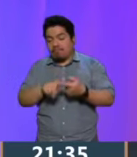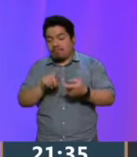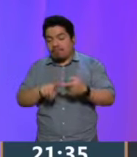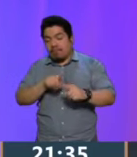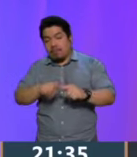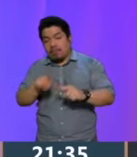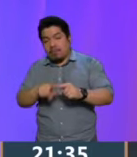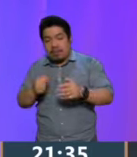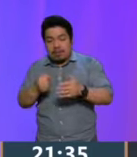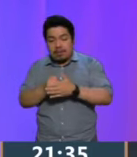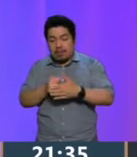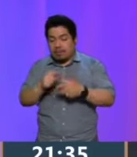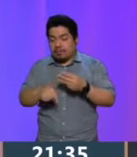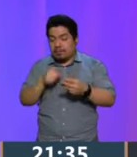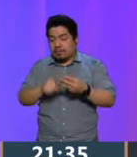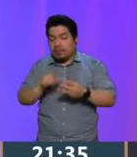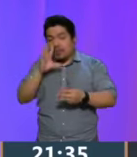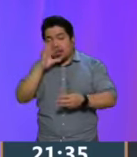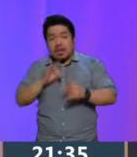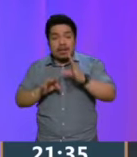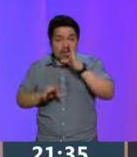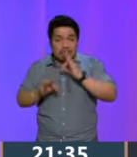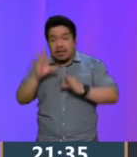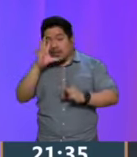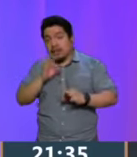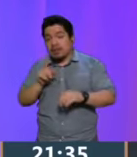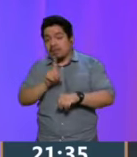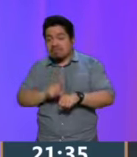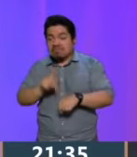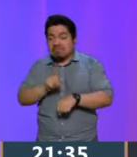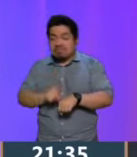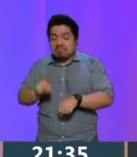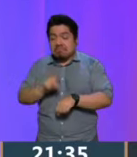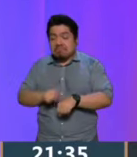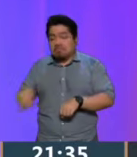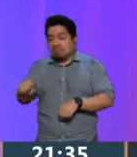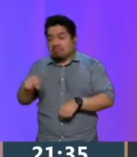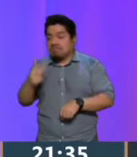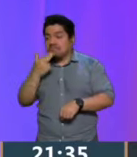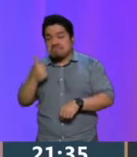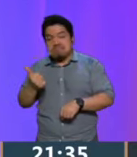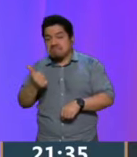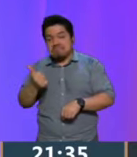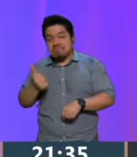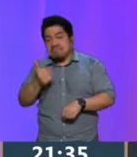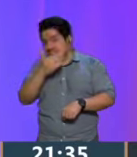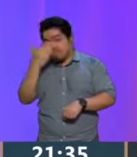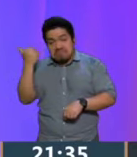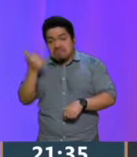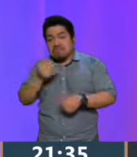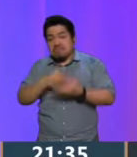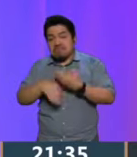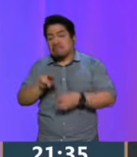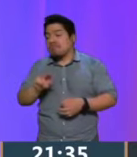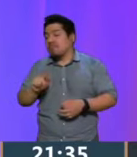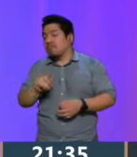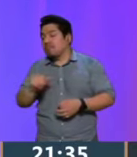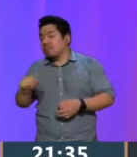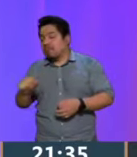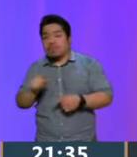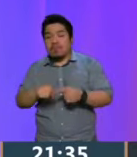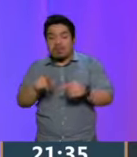choques, cuando las fallas todos los días. Y es que creo que también eso es una realidad. O sea, como ellos no usan el metro, no viven. Para ellos todo es una utopía, para nosotros son